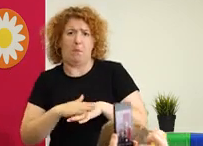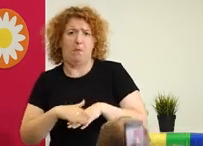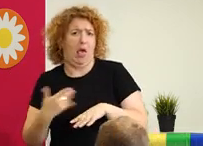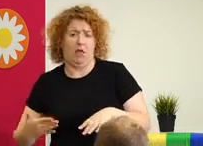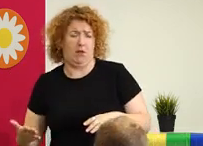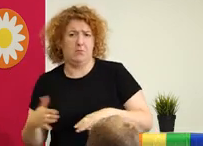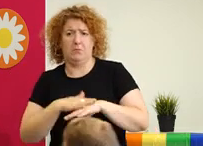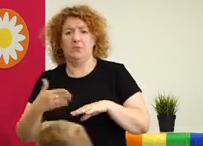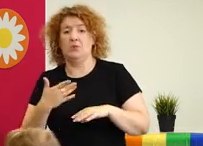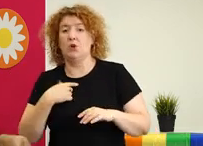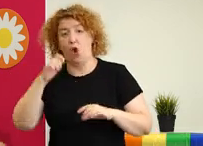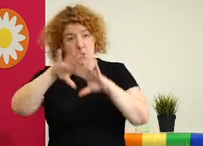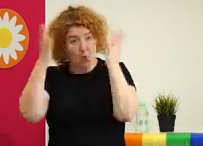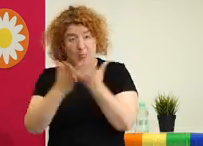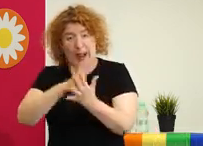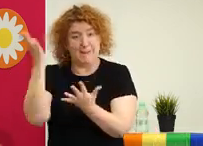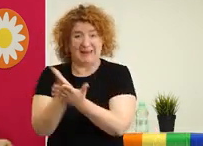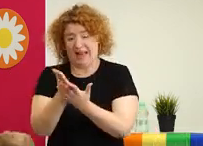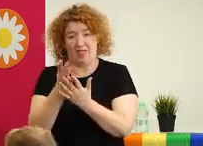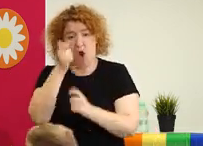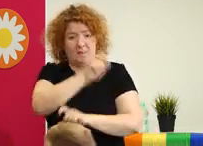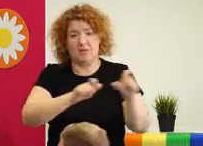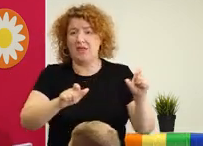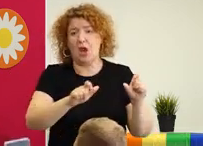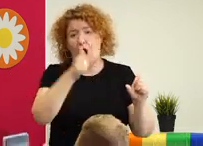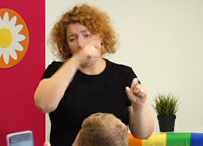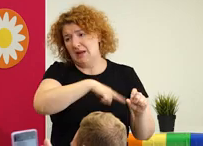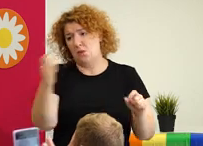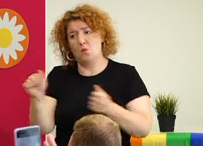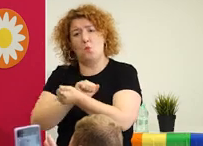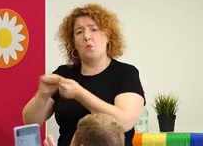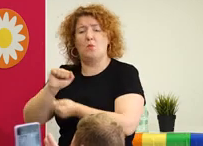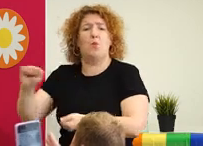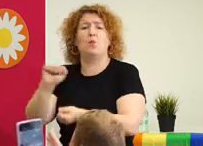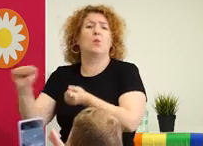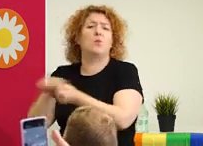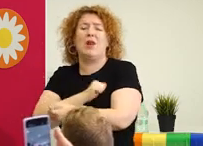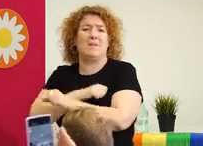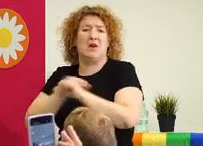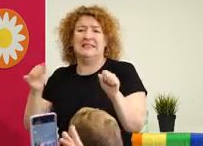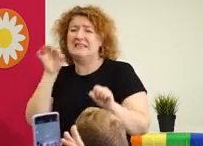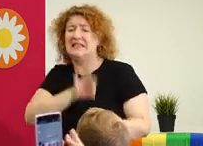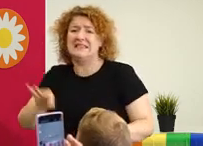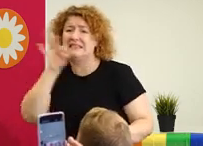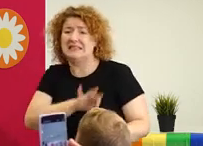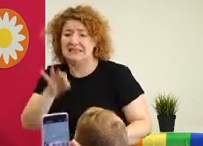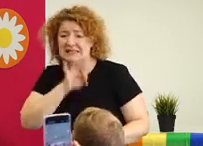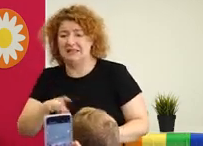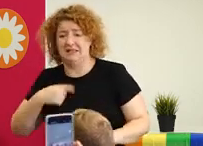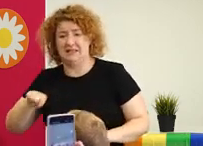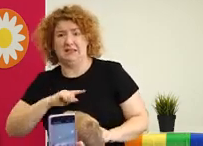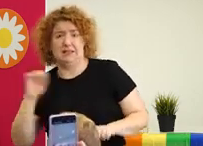los hombres, que son la mitad de la población, no han borrado a las mujeres en siglos y siglos, nosotras que somos el